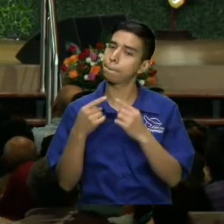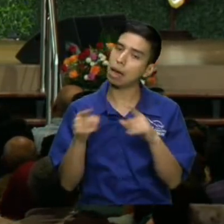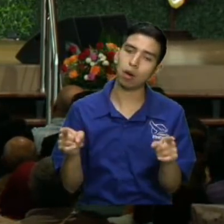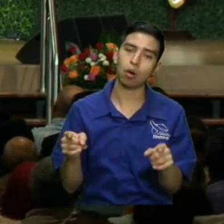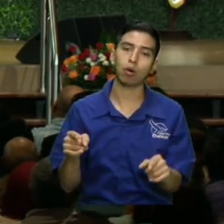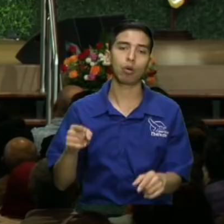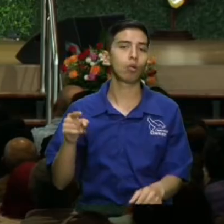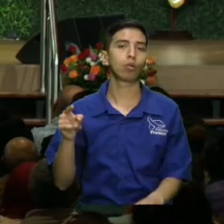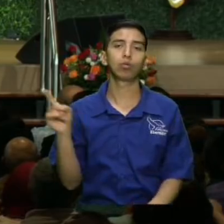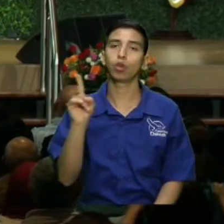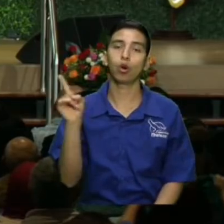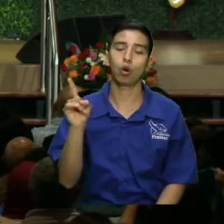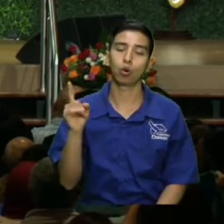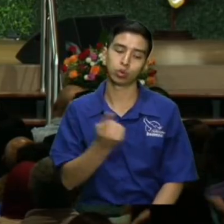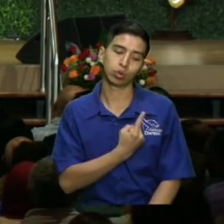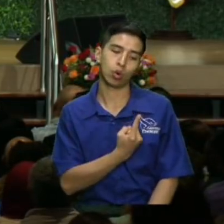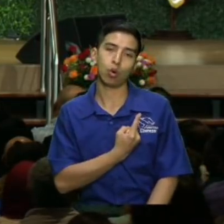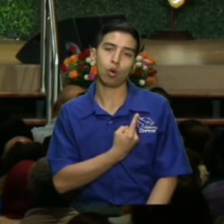con inteligencia humana.